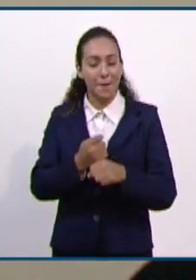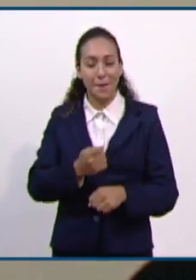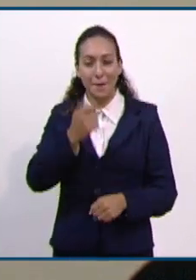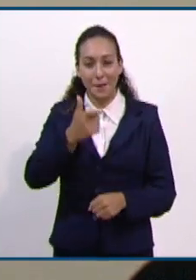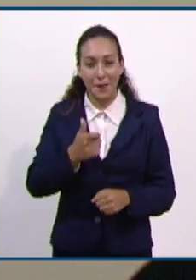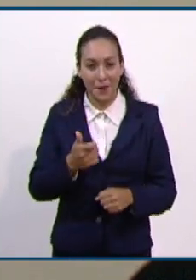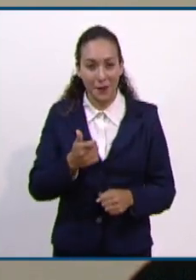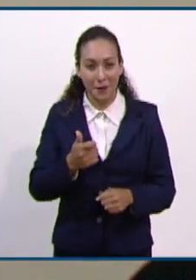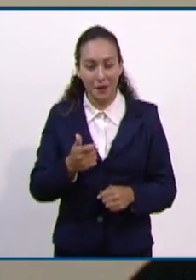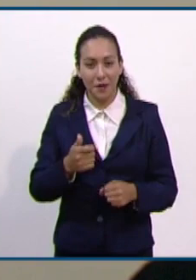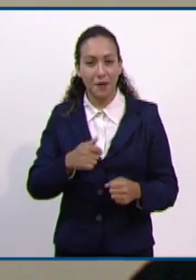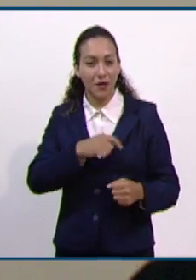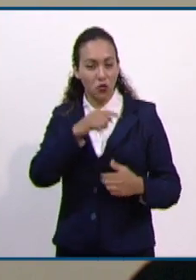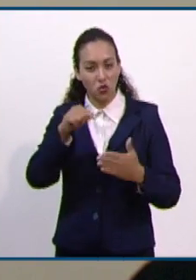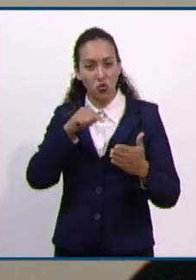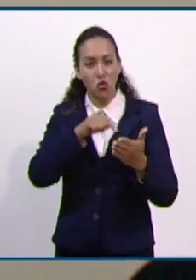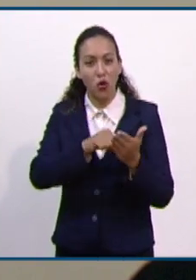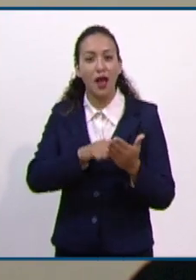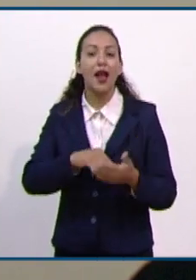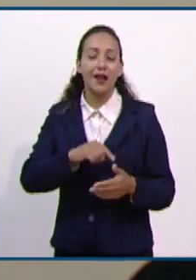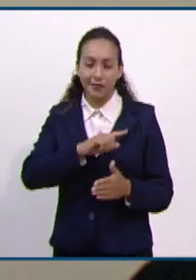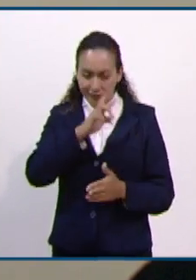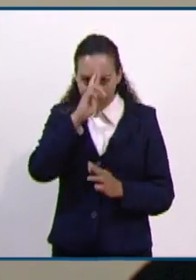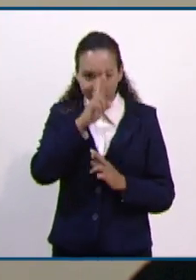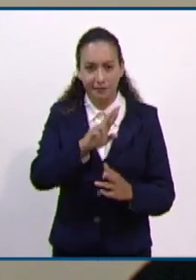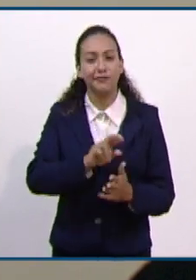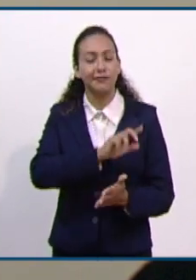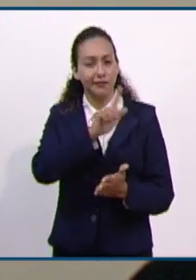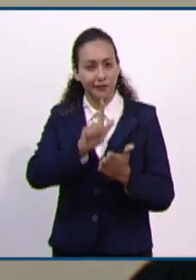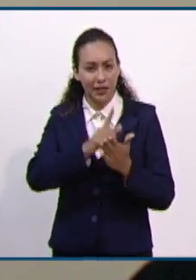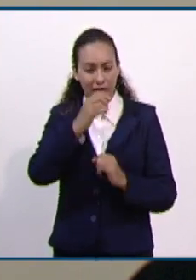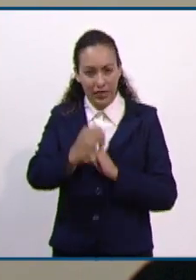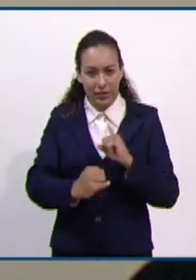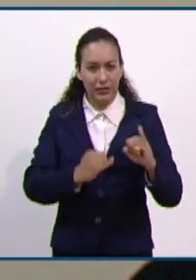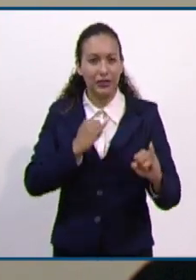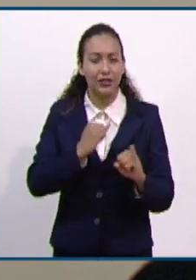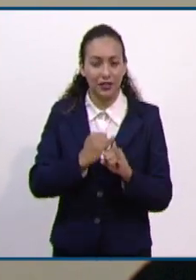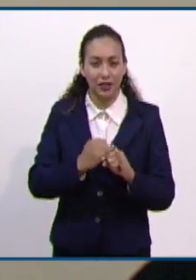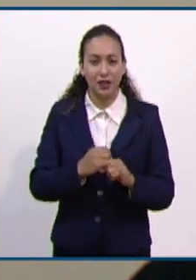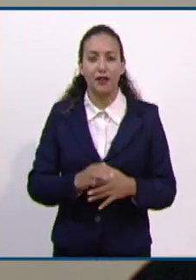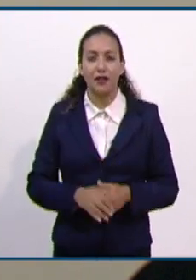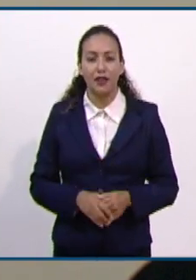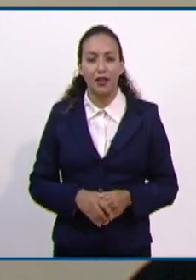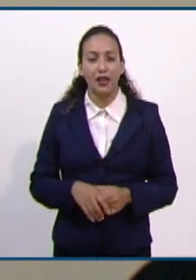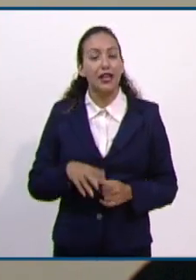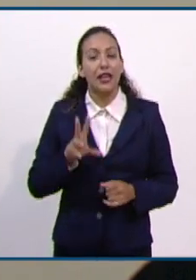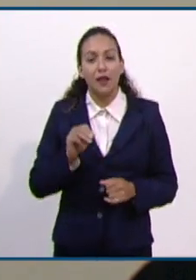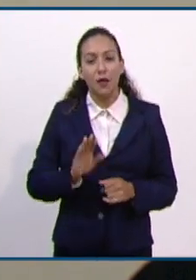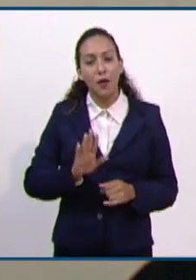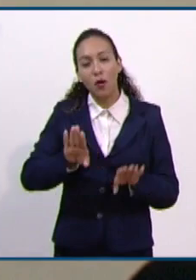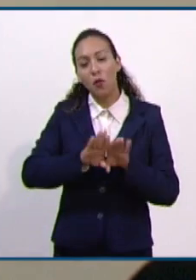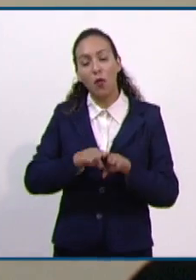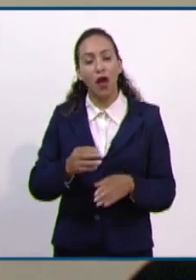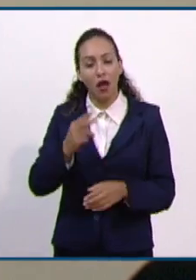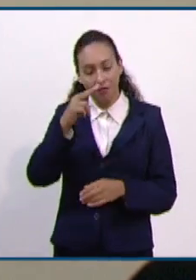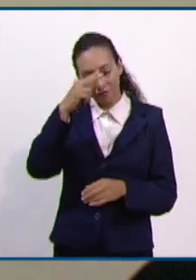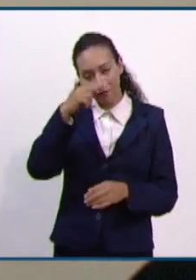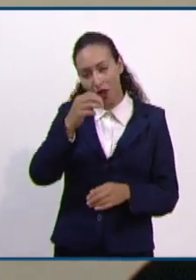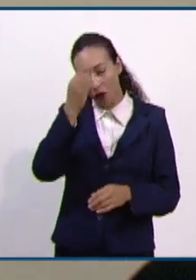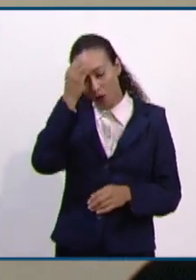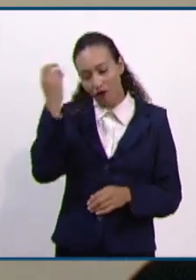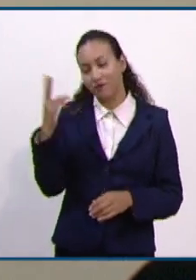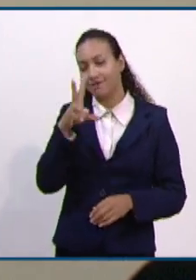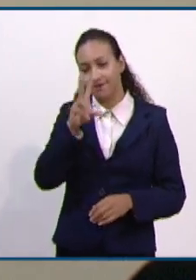firme los precedentes interamericanos y no pasemos a la historia como un